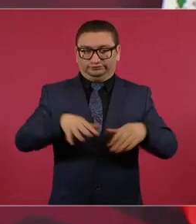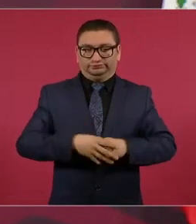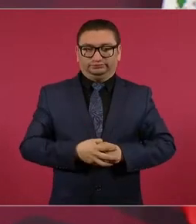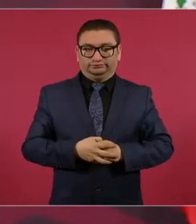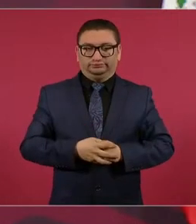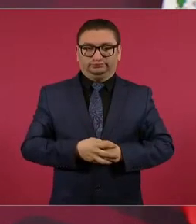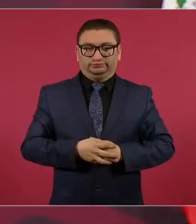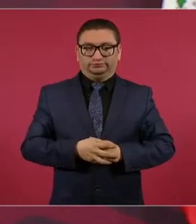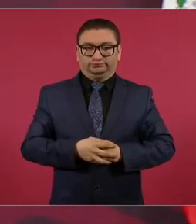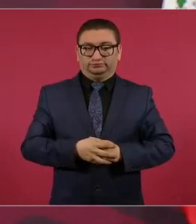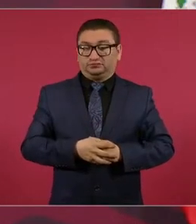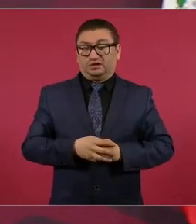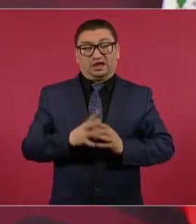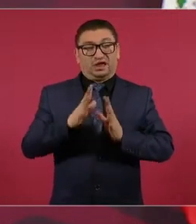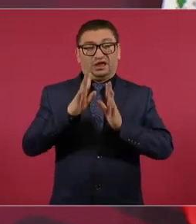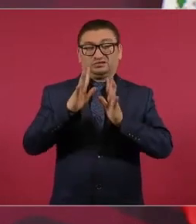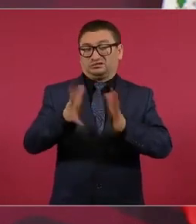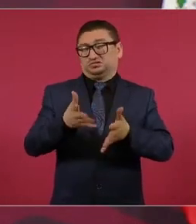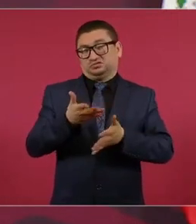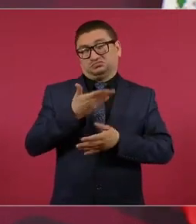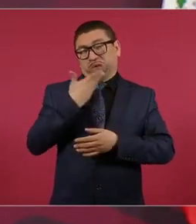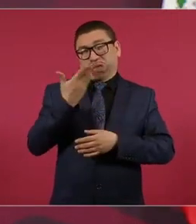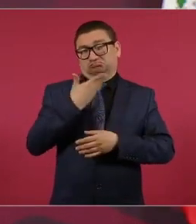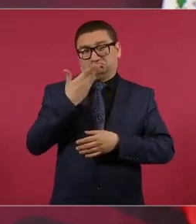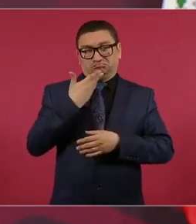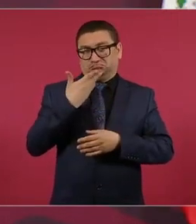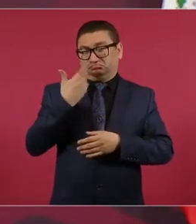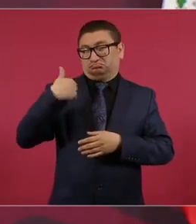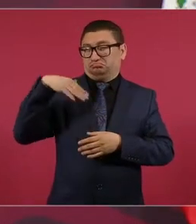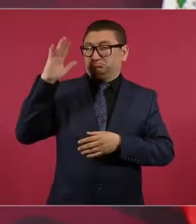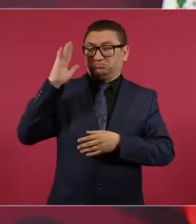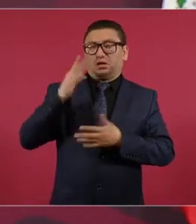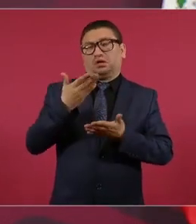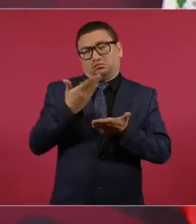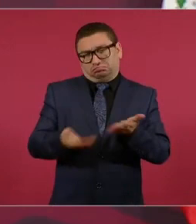reforma así eran bueno siguen siendo